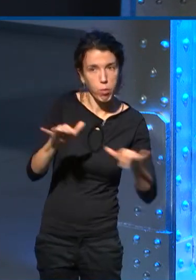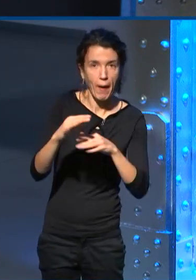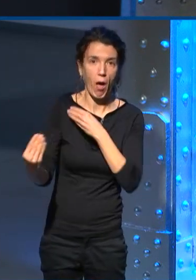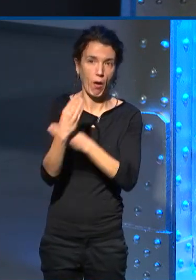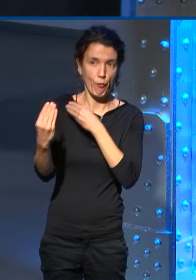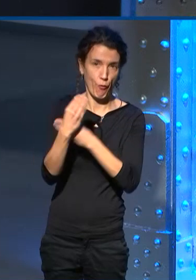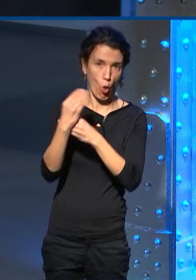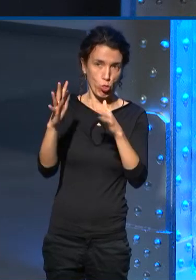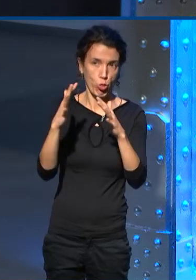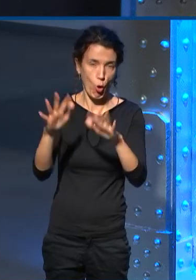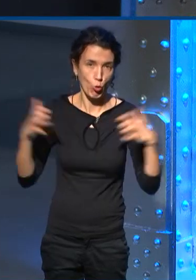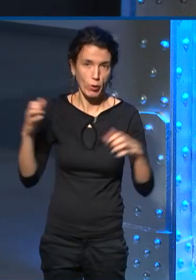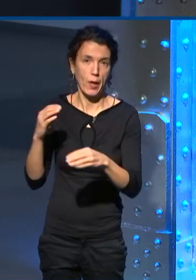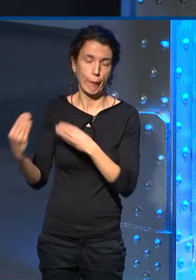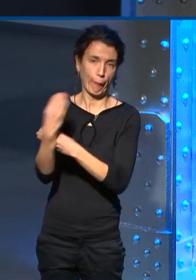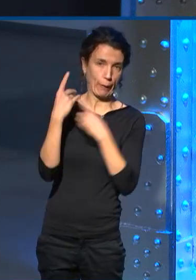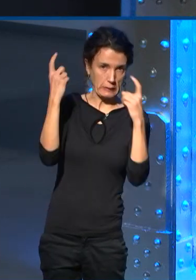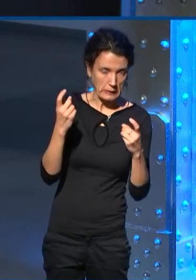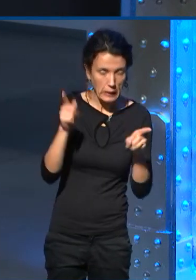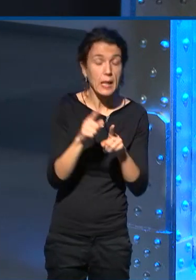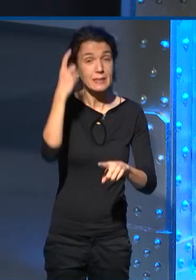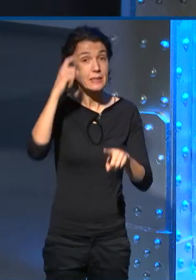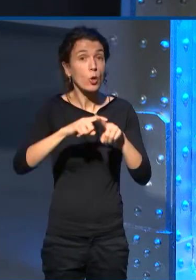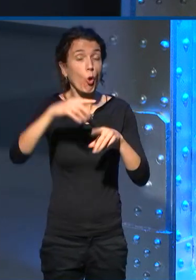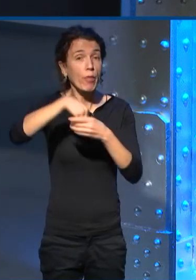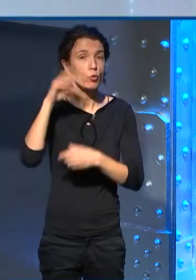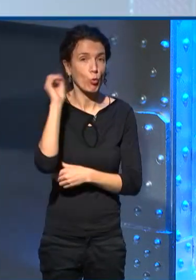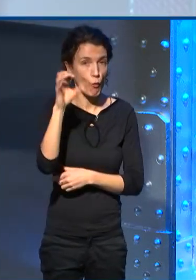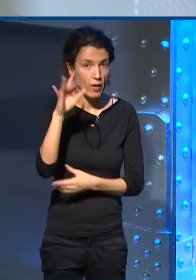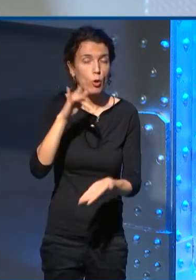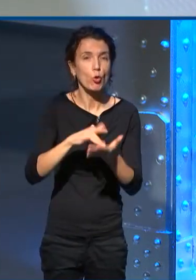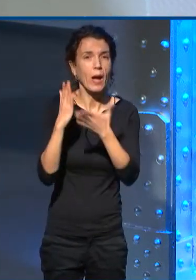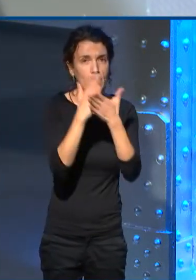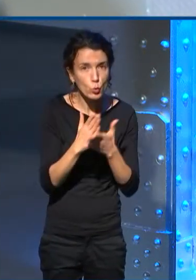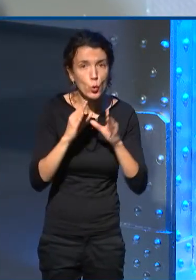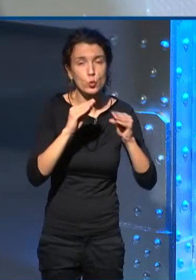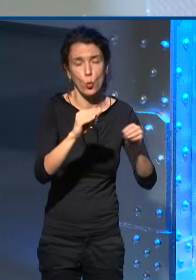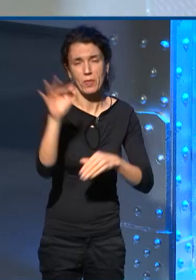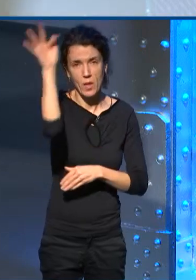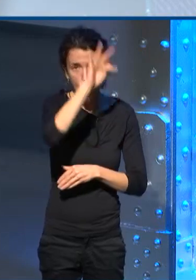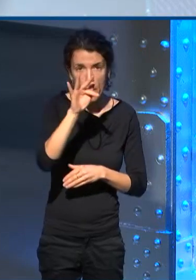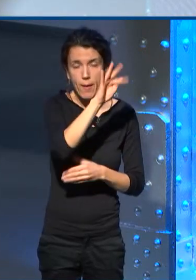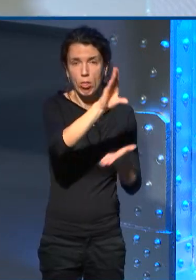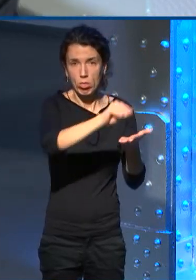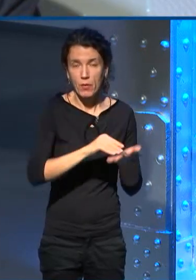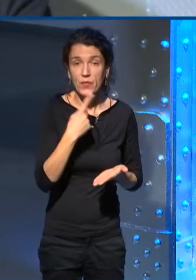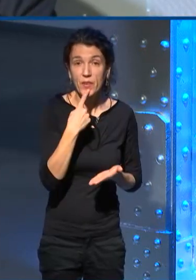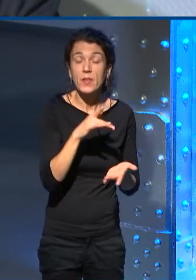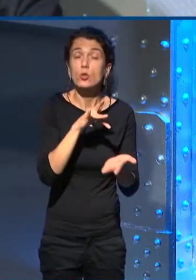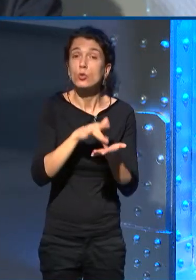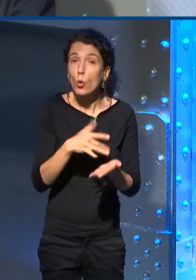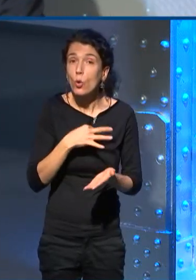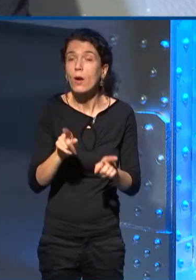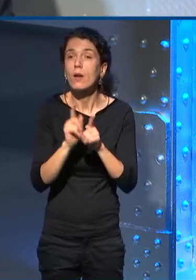¿no? Entonces, este psicólogo lo que decía, que había hecho unos estudios y unas teorías que si se establecía